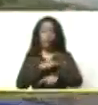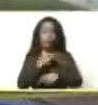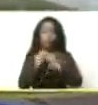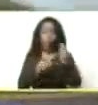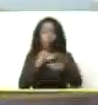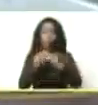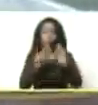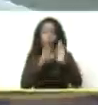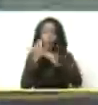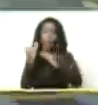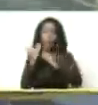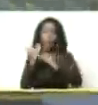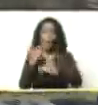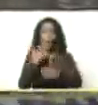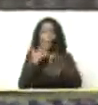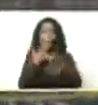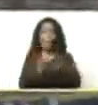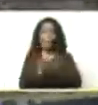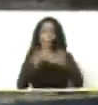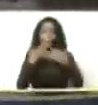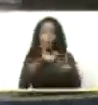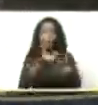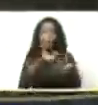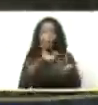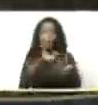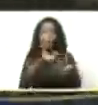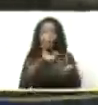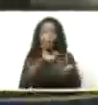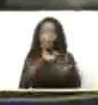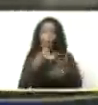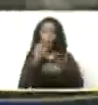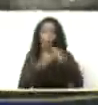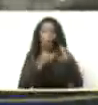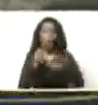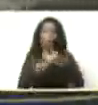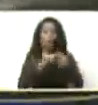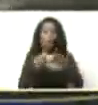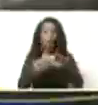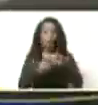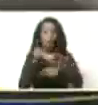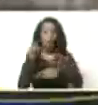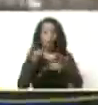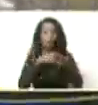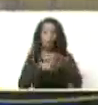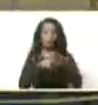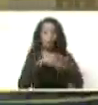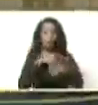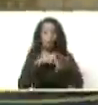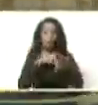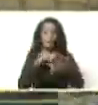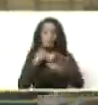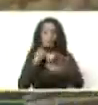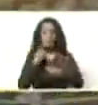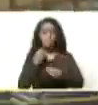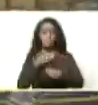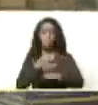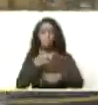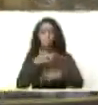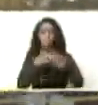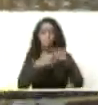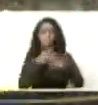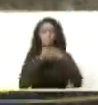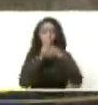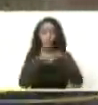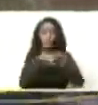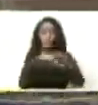comuna le pedimos que comas como haríamos para tener acceso a esa maquinaria para poder expandir nuestra producción